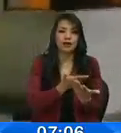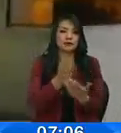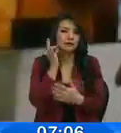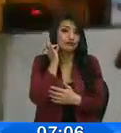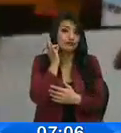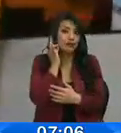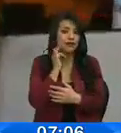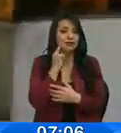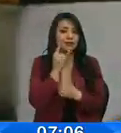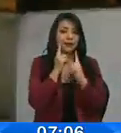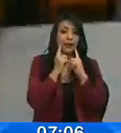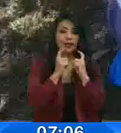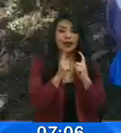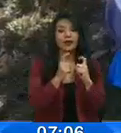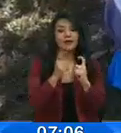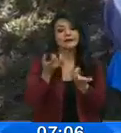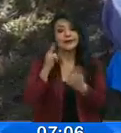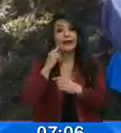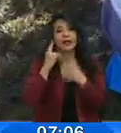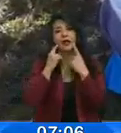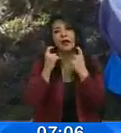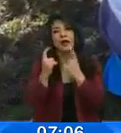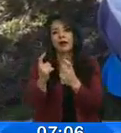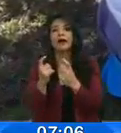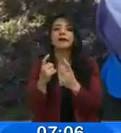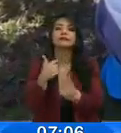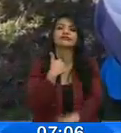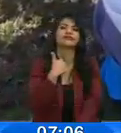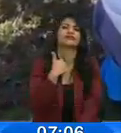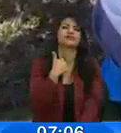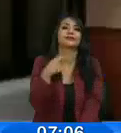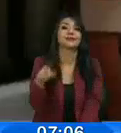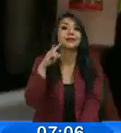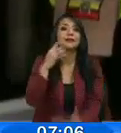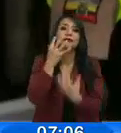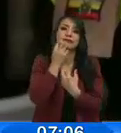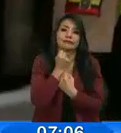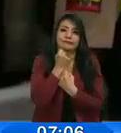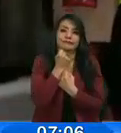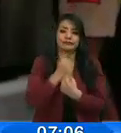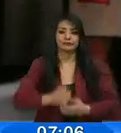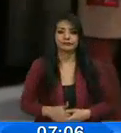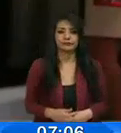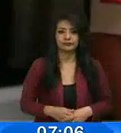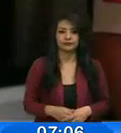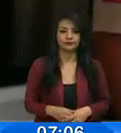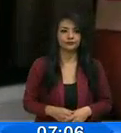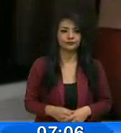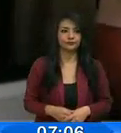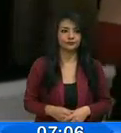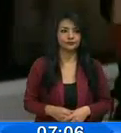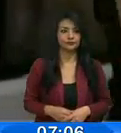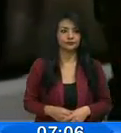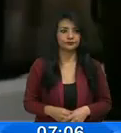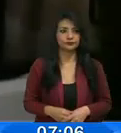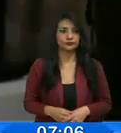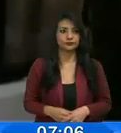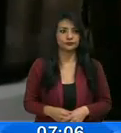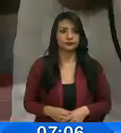inocente de la pequeña. Solo así entienden los agentes el silencio de la menor. En Quito informó Iván